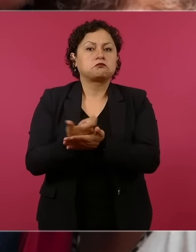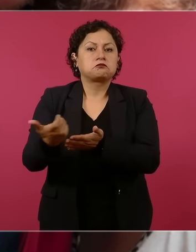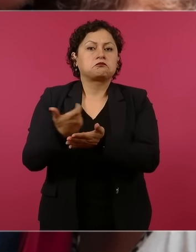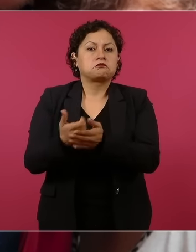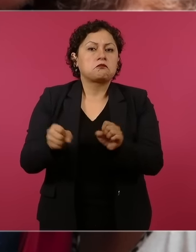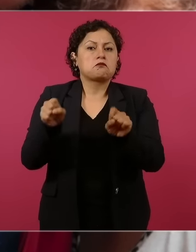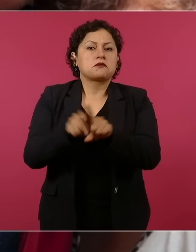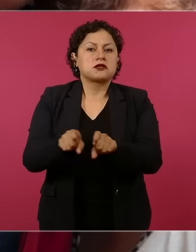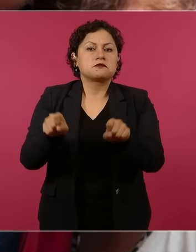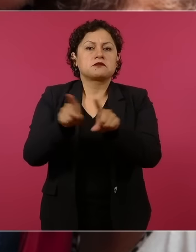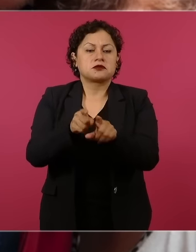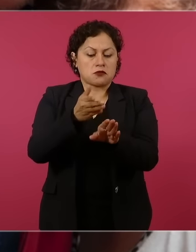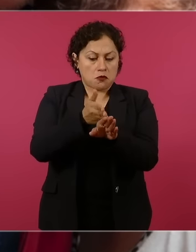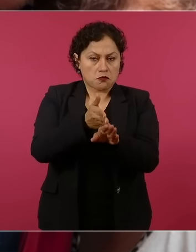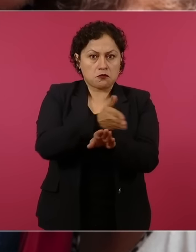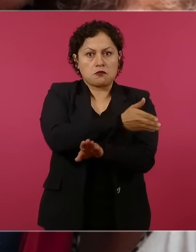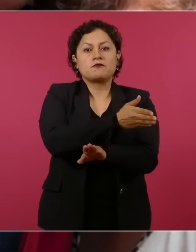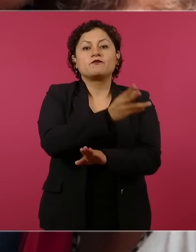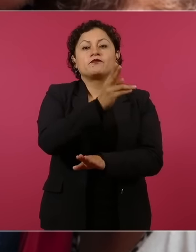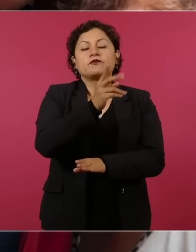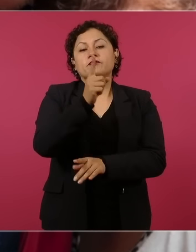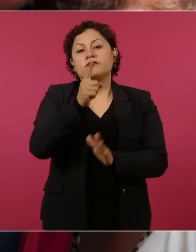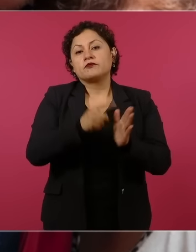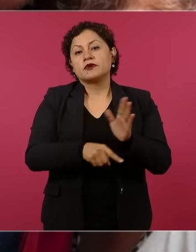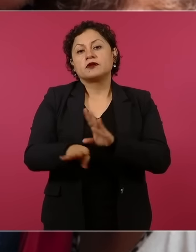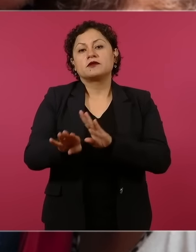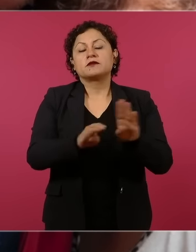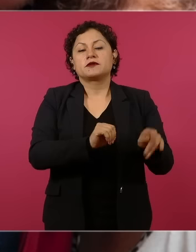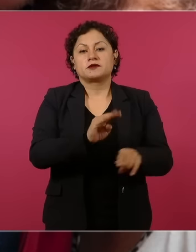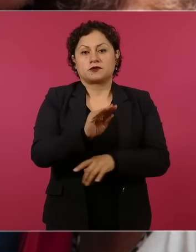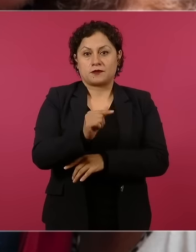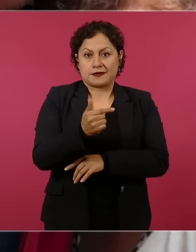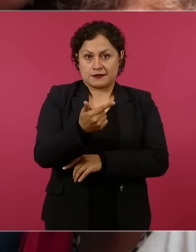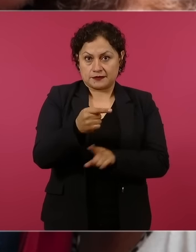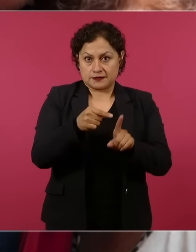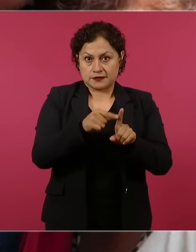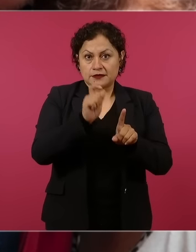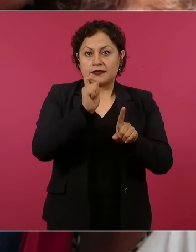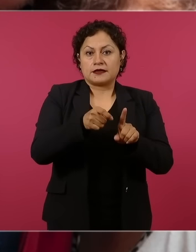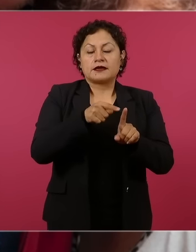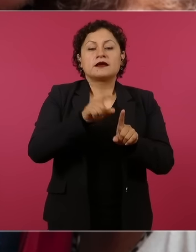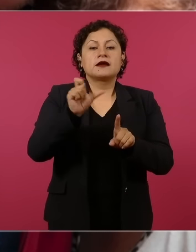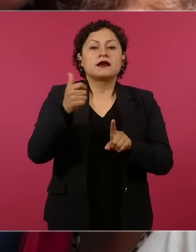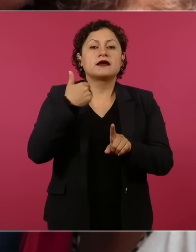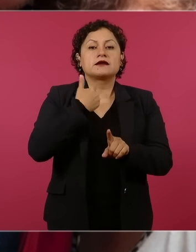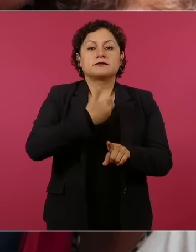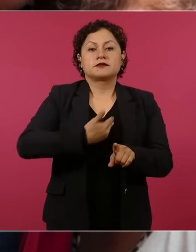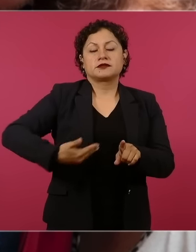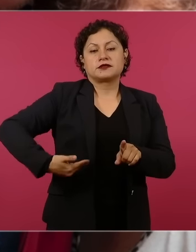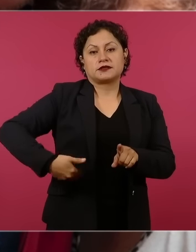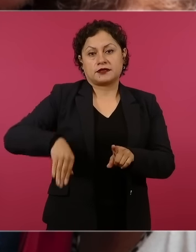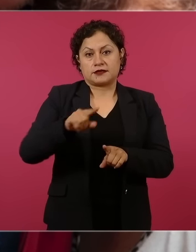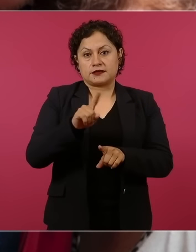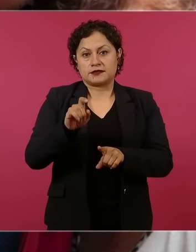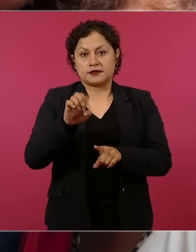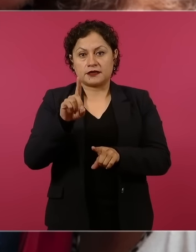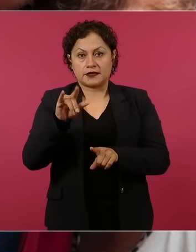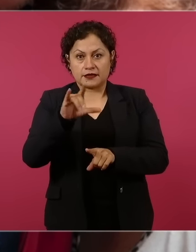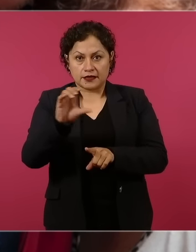En 1997, con Zedillo como presidente de la República, en el caso de aquellos afiliados al IMSS,